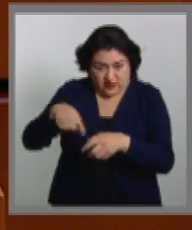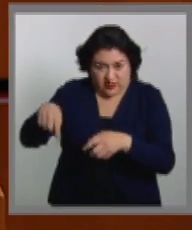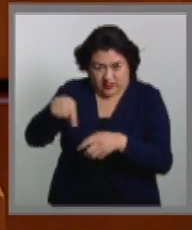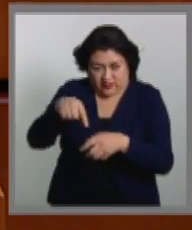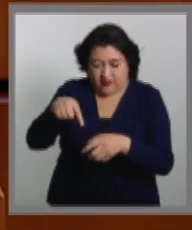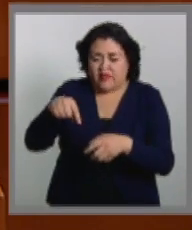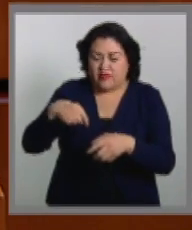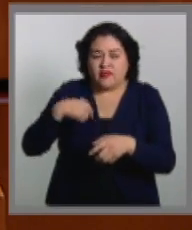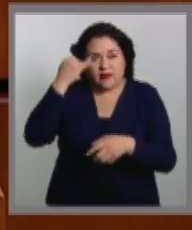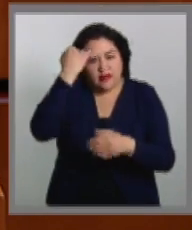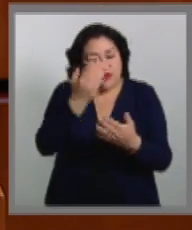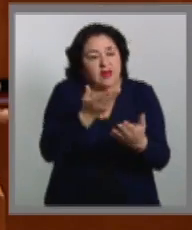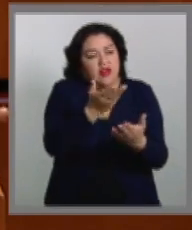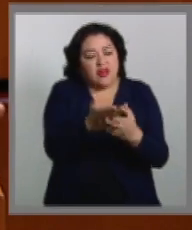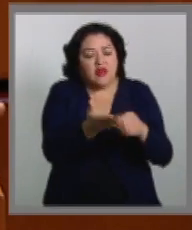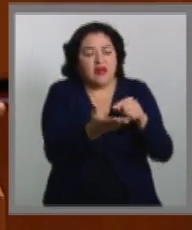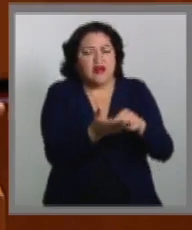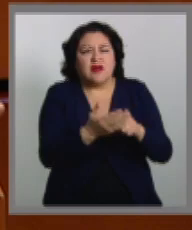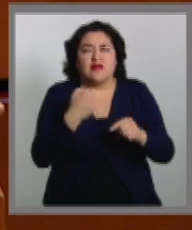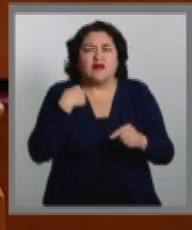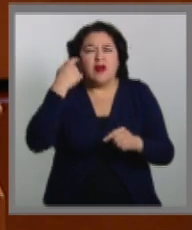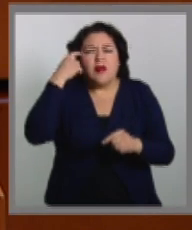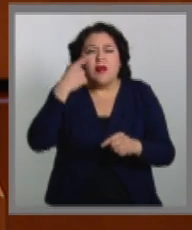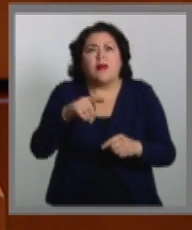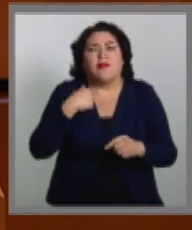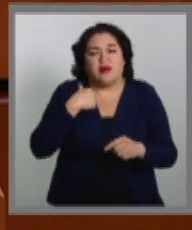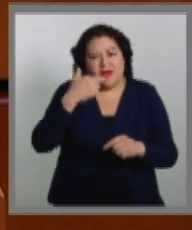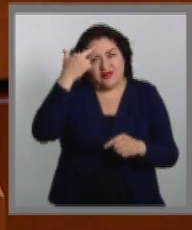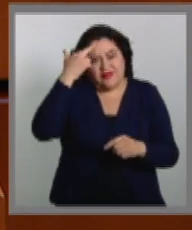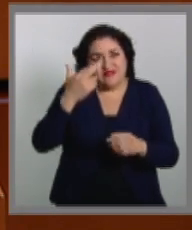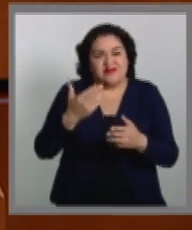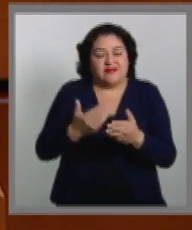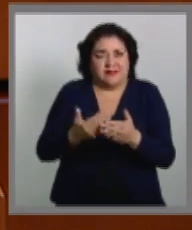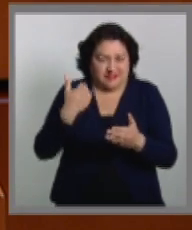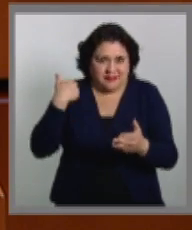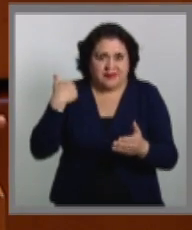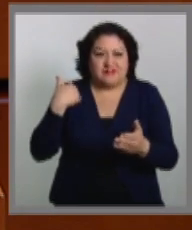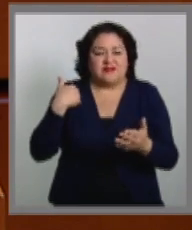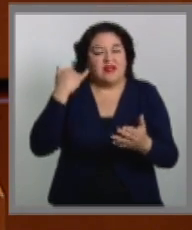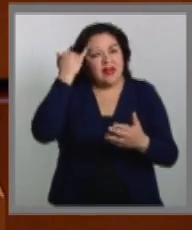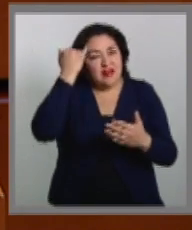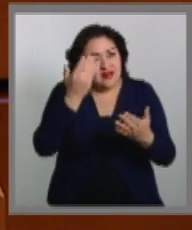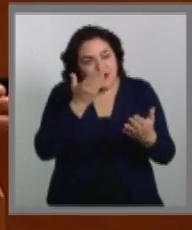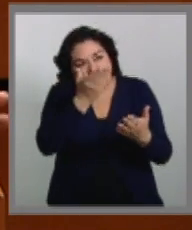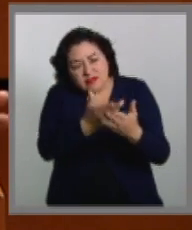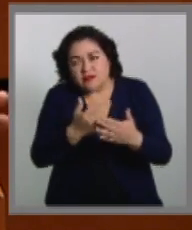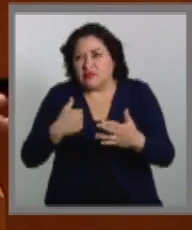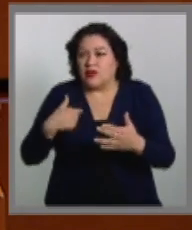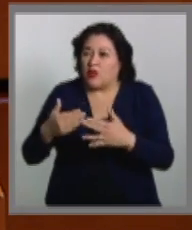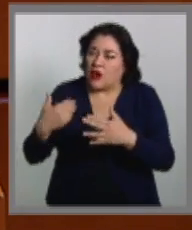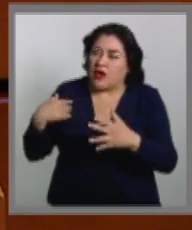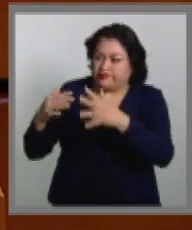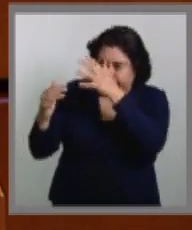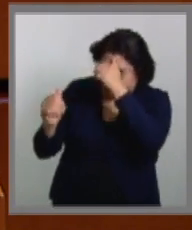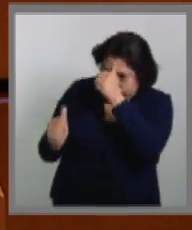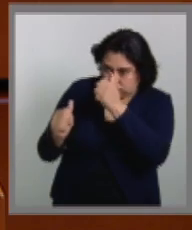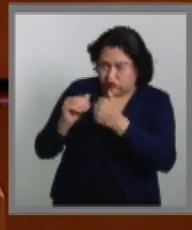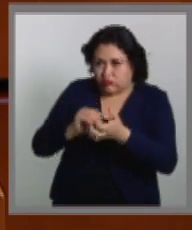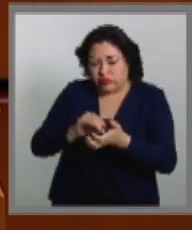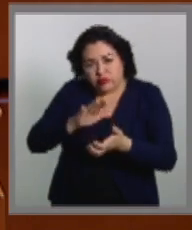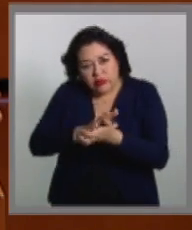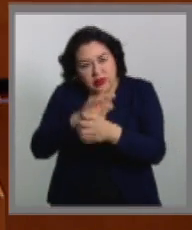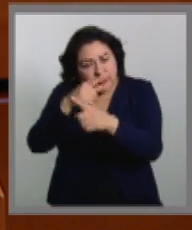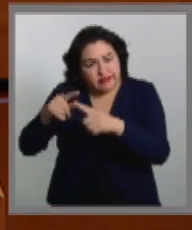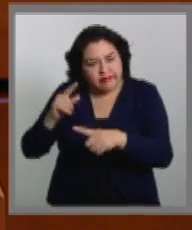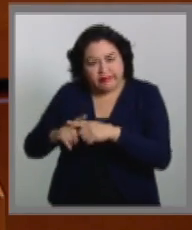tarea de desahogar el conjunto de iniciativas, puntos de acuerdo que les llegó